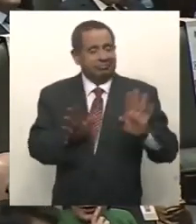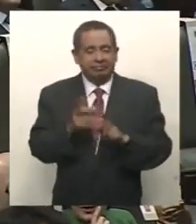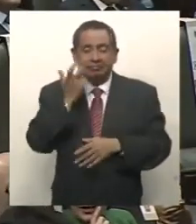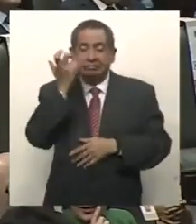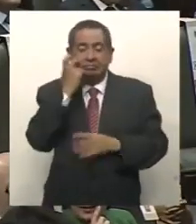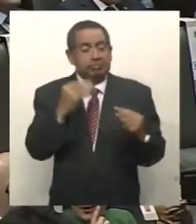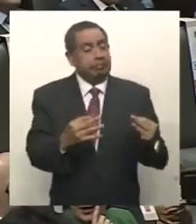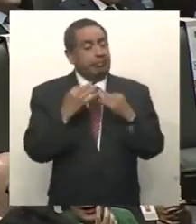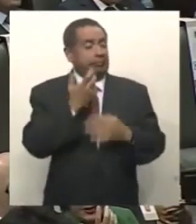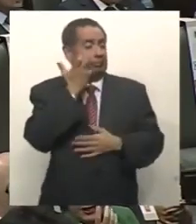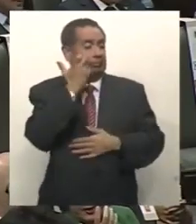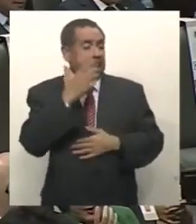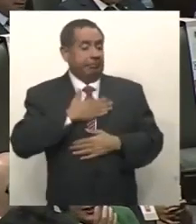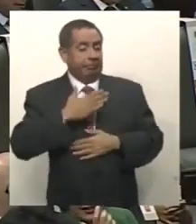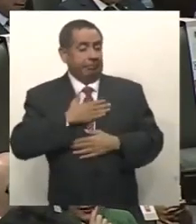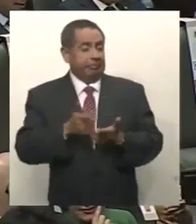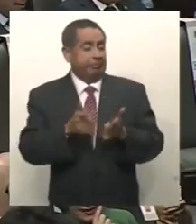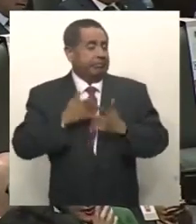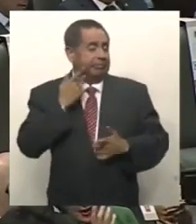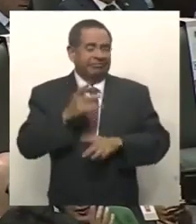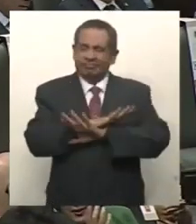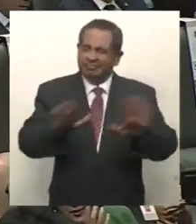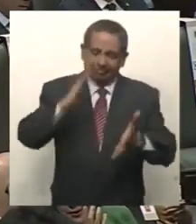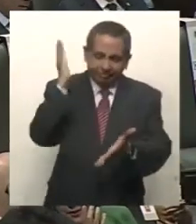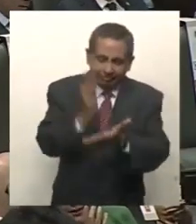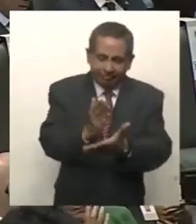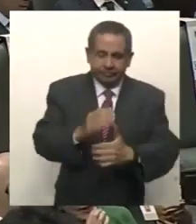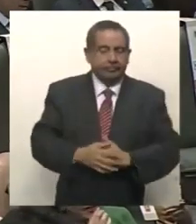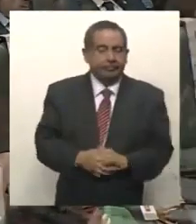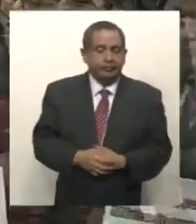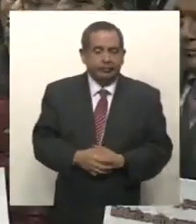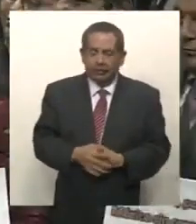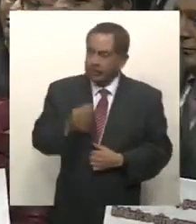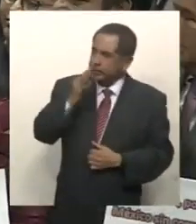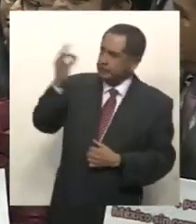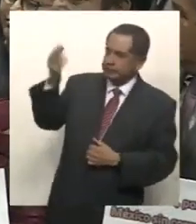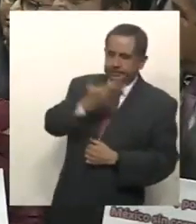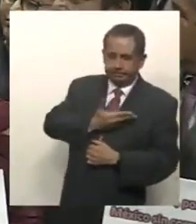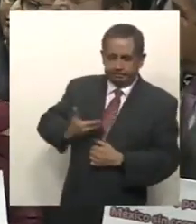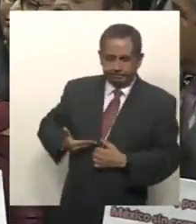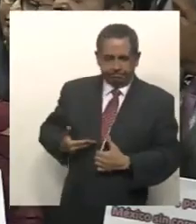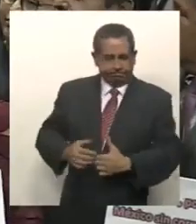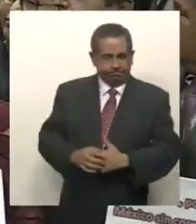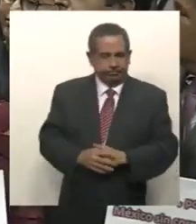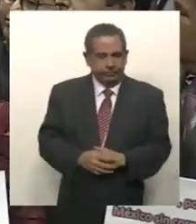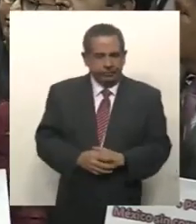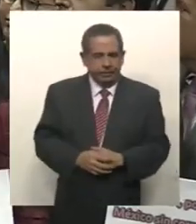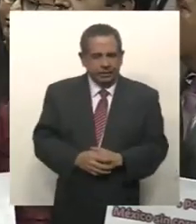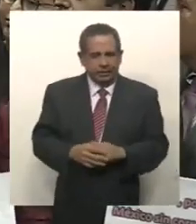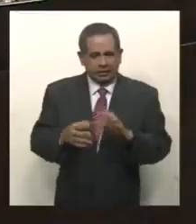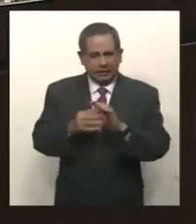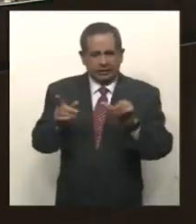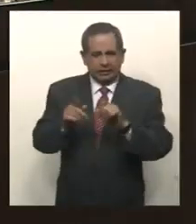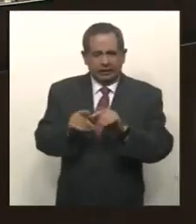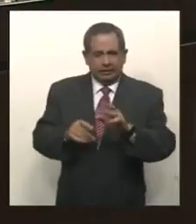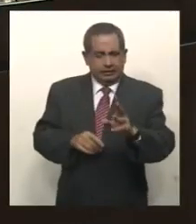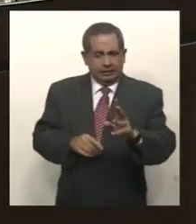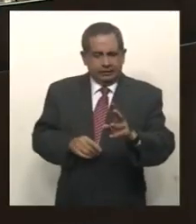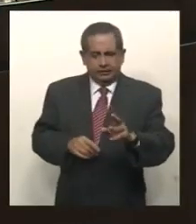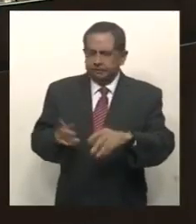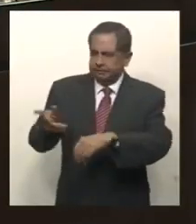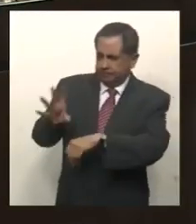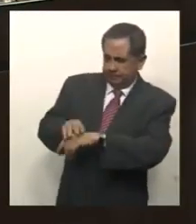en beneficio de partidos políticos. Ciudadano presidente, solo Por son favor, 3